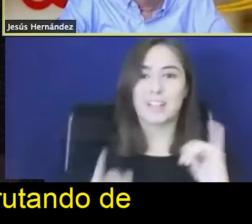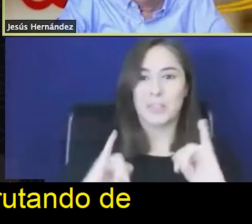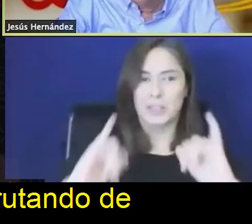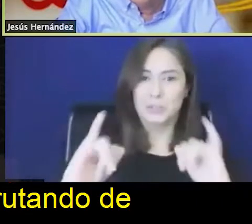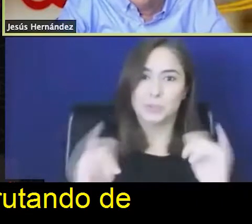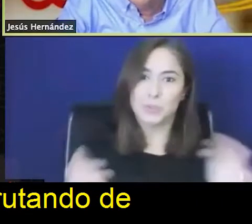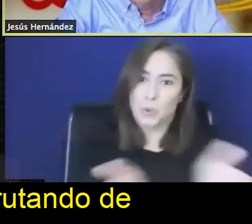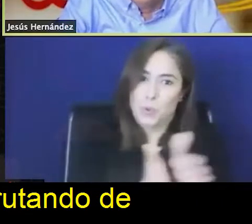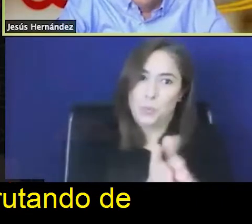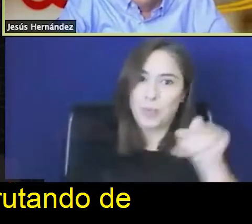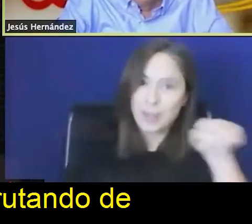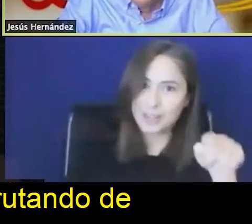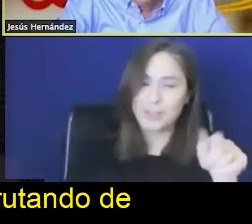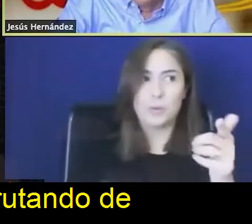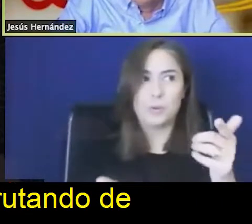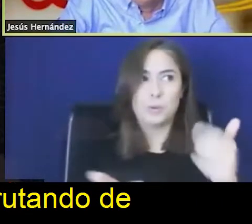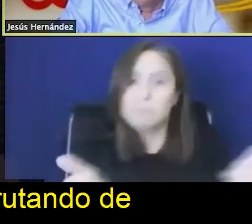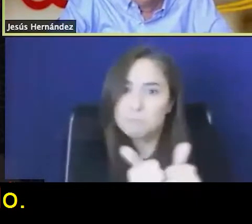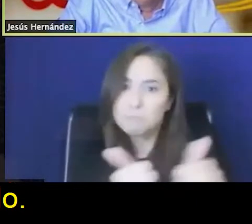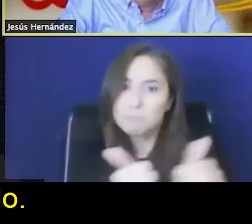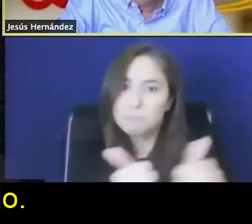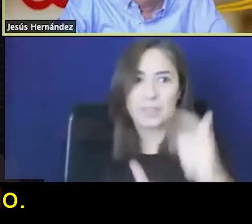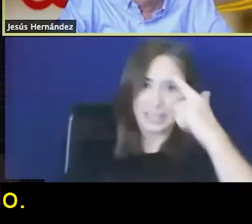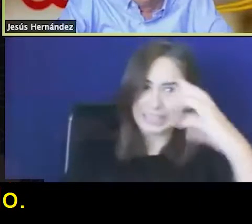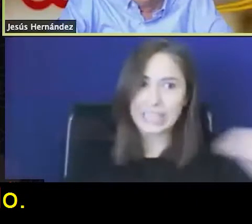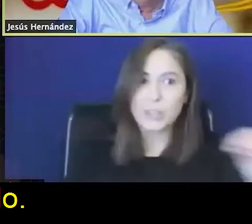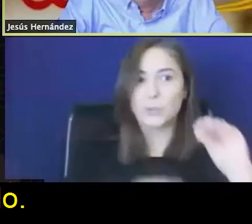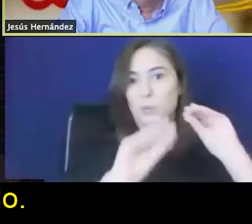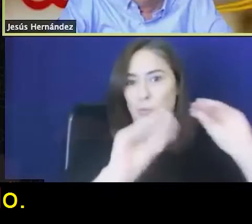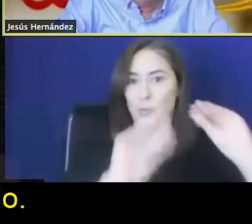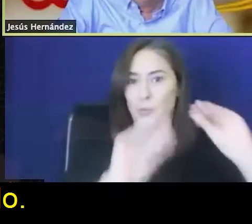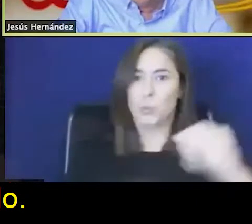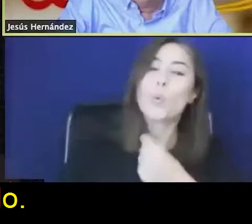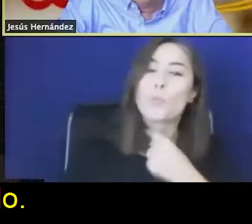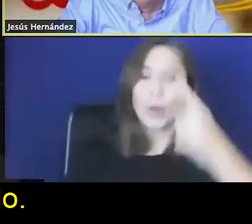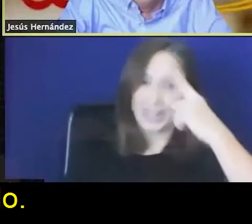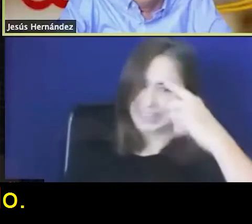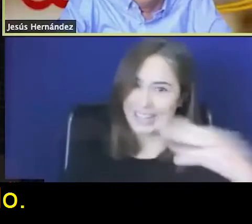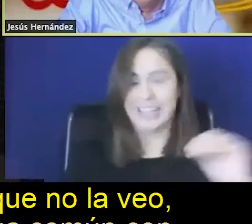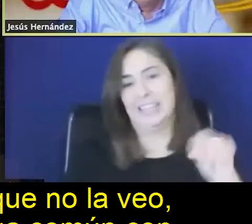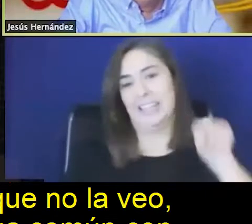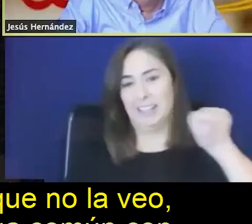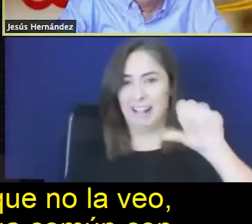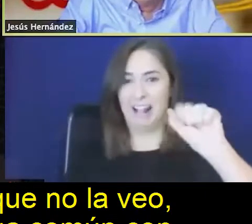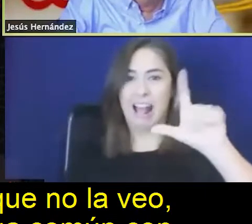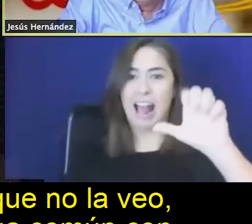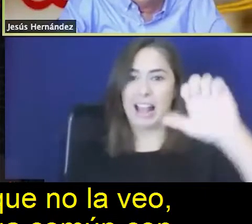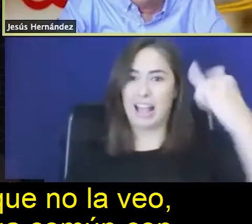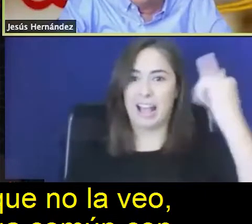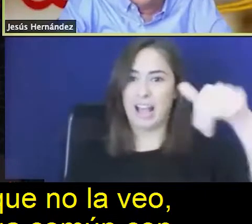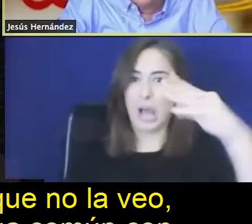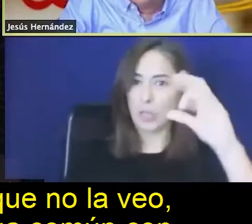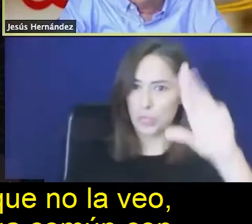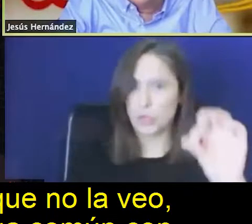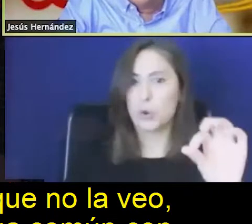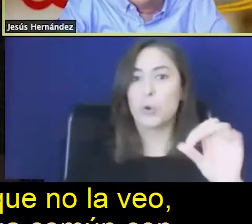de la inteligencia, del humor inteligente de Alejandro Moledo. También compartimos amigos. Alba, hace